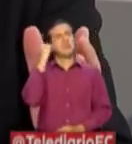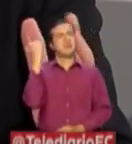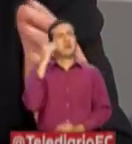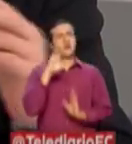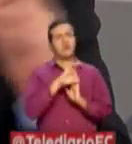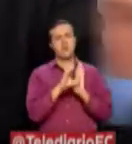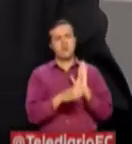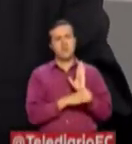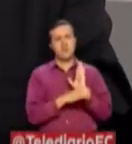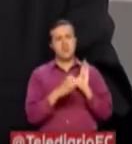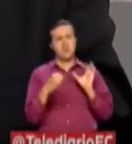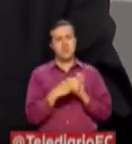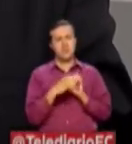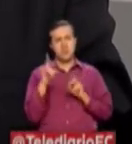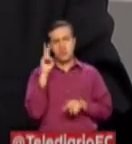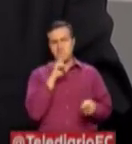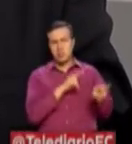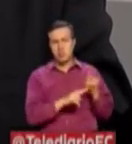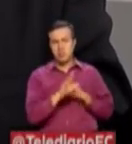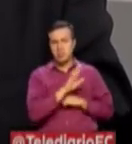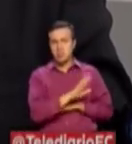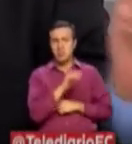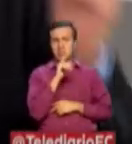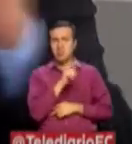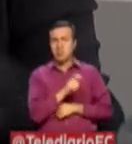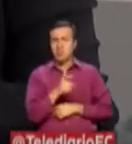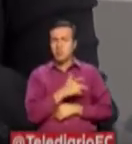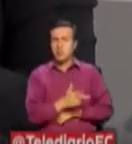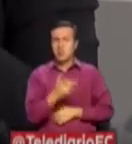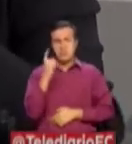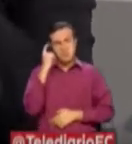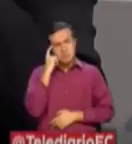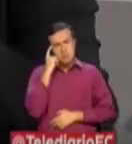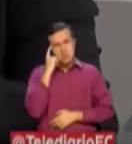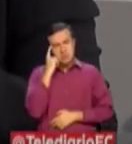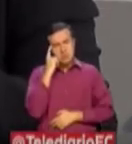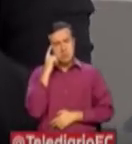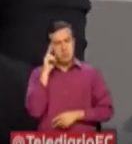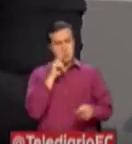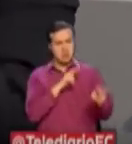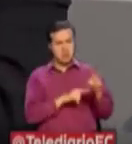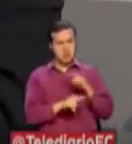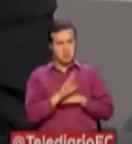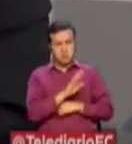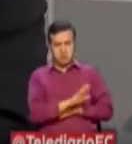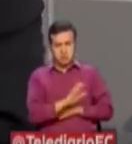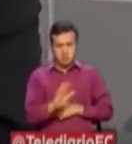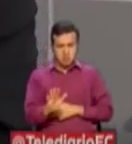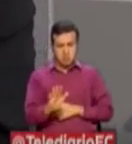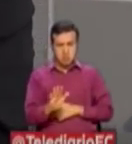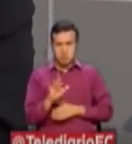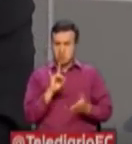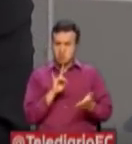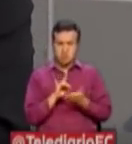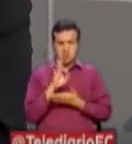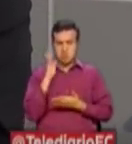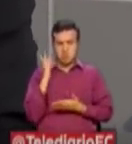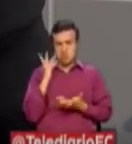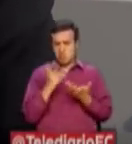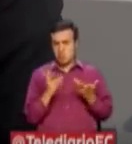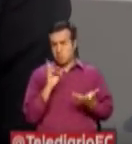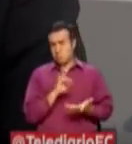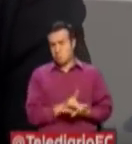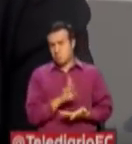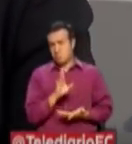constitucional evalúen las facultades de quien eventualmente la debe evaluar y destituir quizá